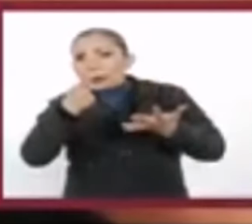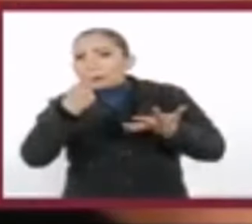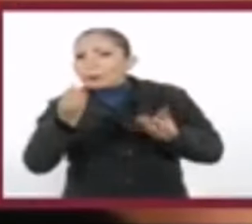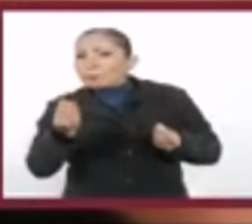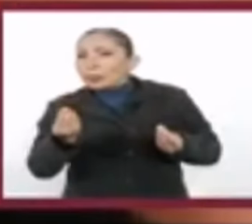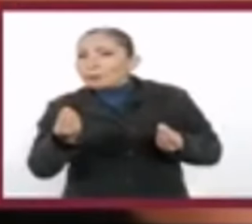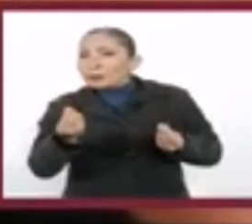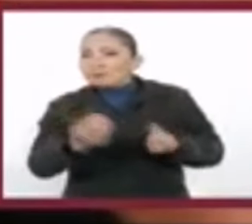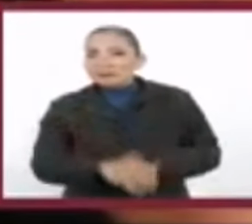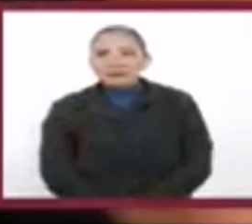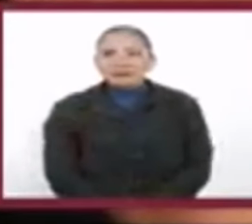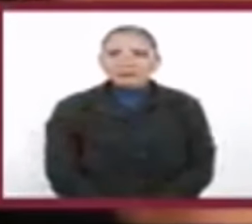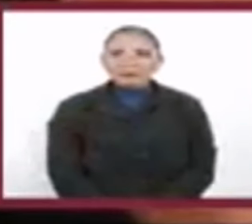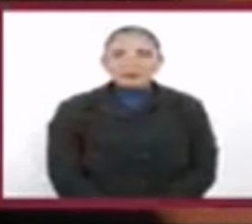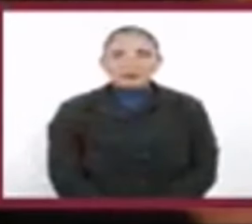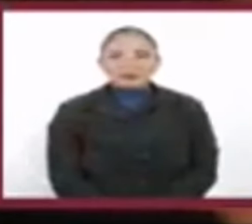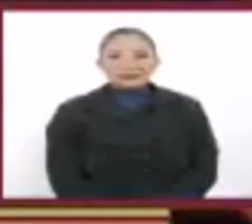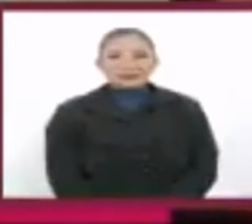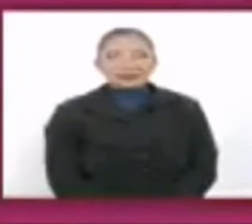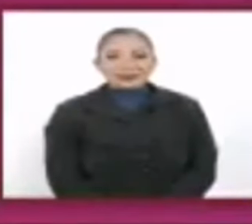sabores?